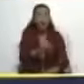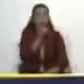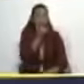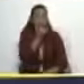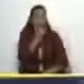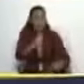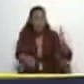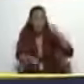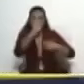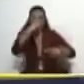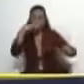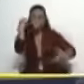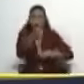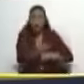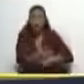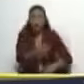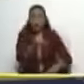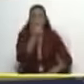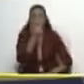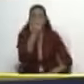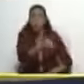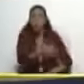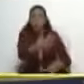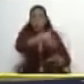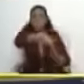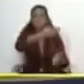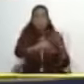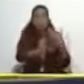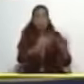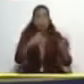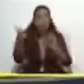traidores, bandidos, estén donde estén.